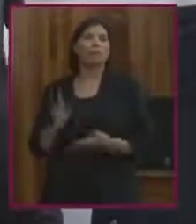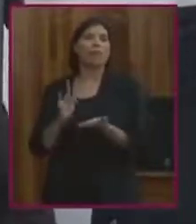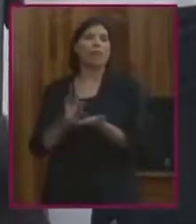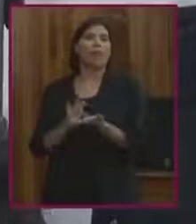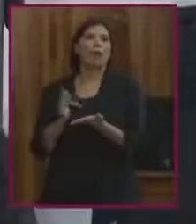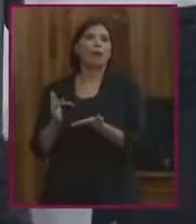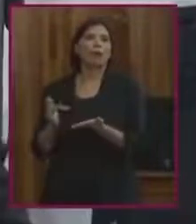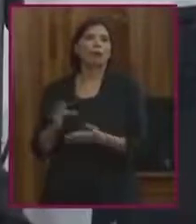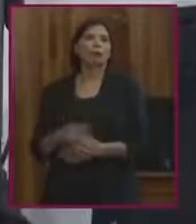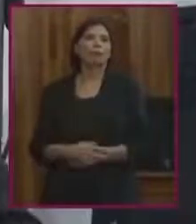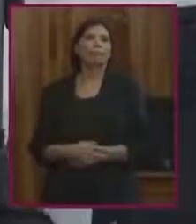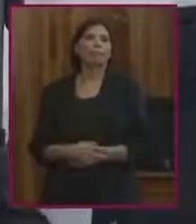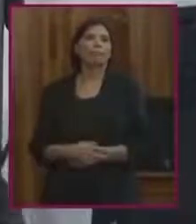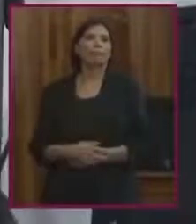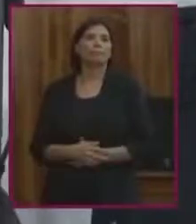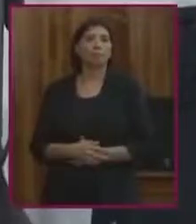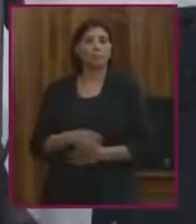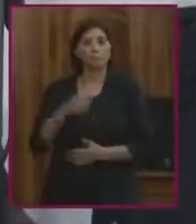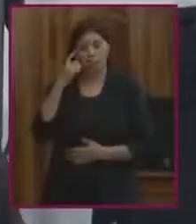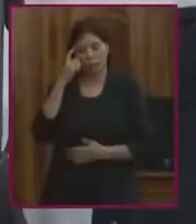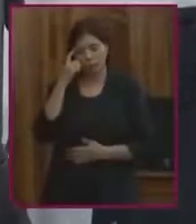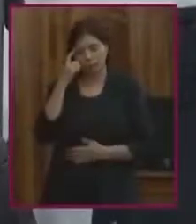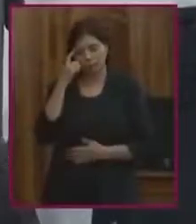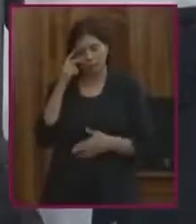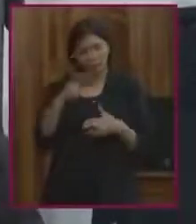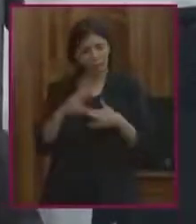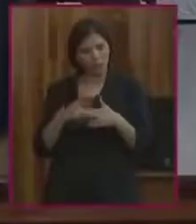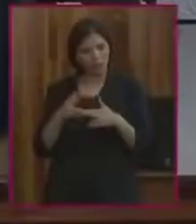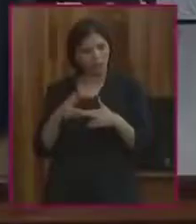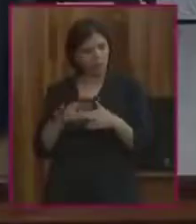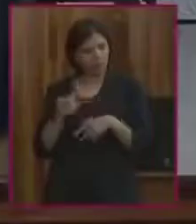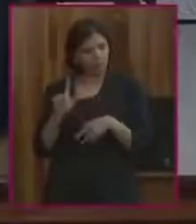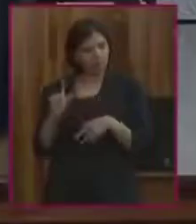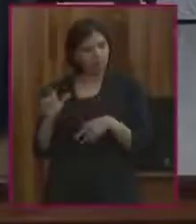gracias. Gracias por todo. Hasta luego. Gracias. Gracias.